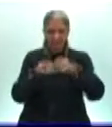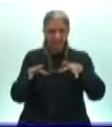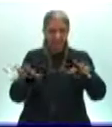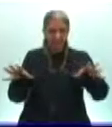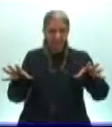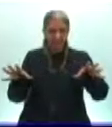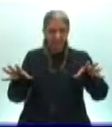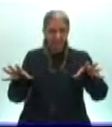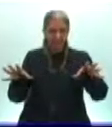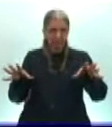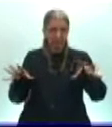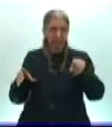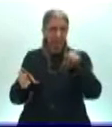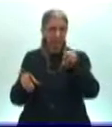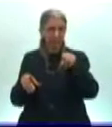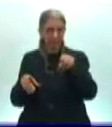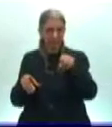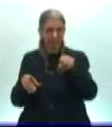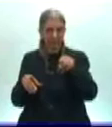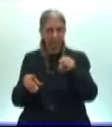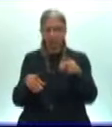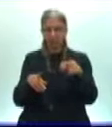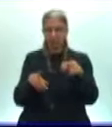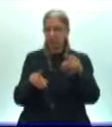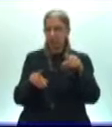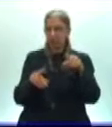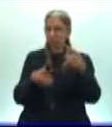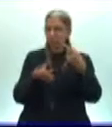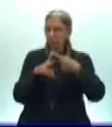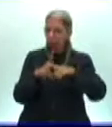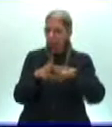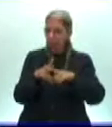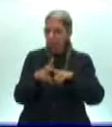significa que las soluciones no van a tomar esos valores